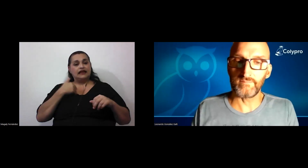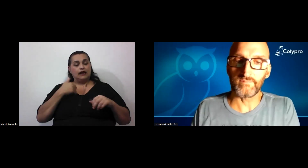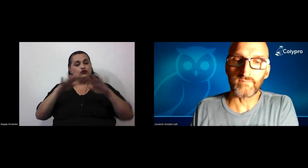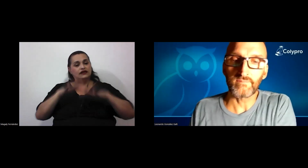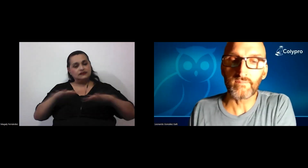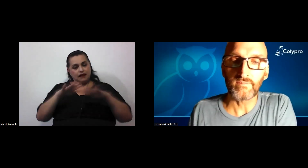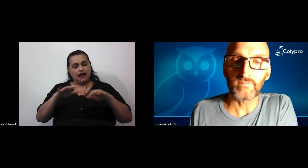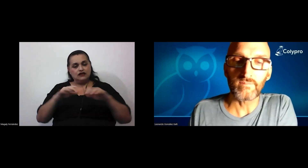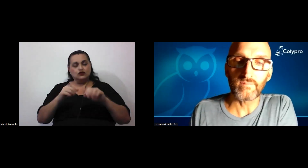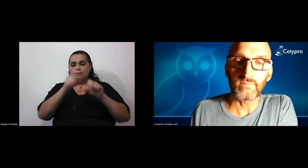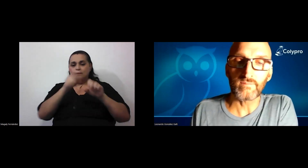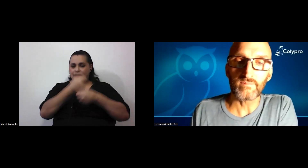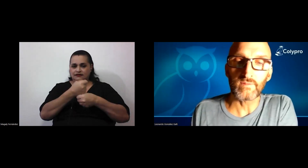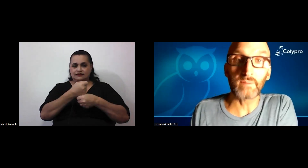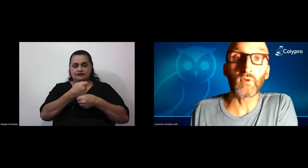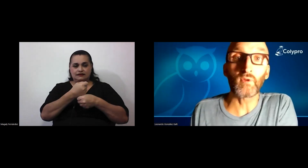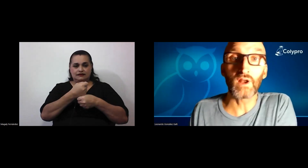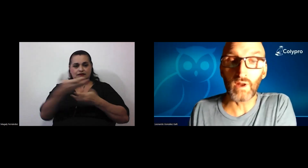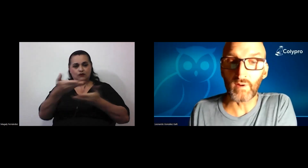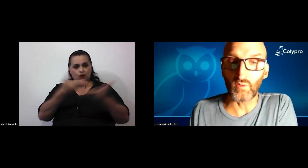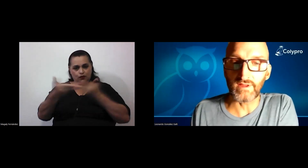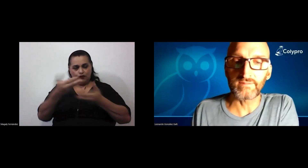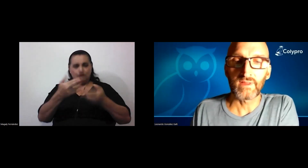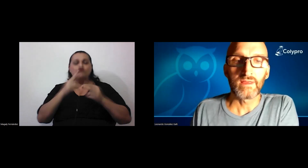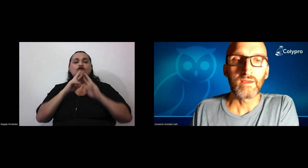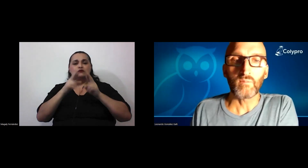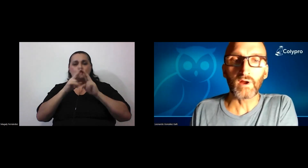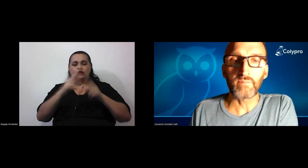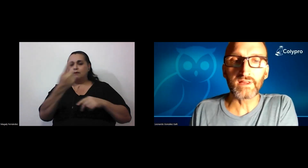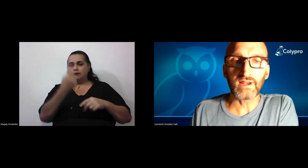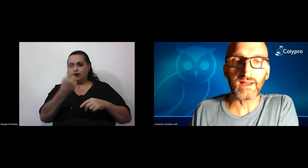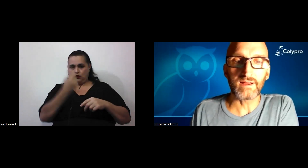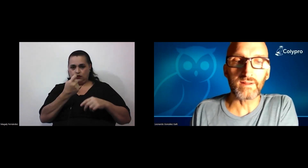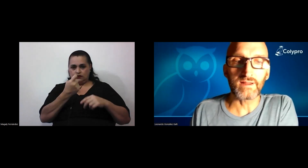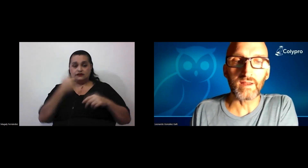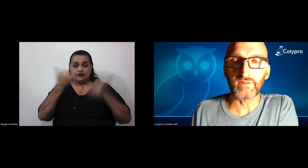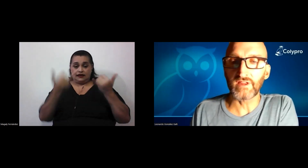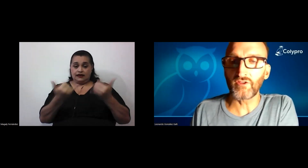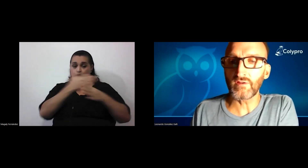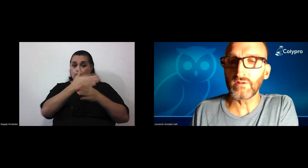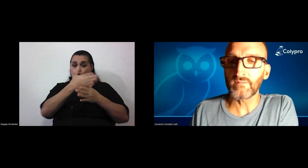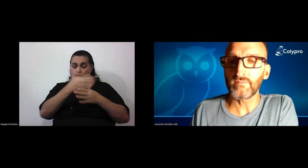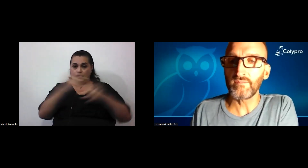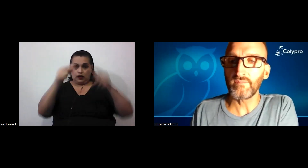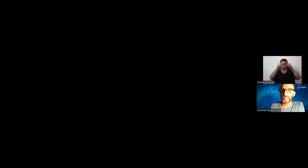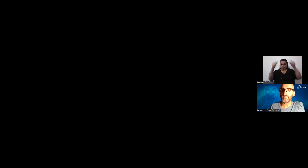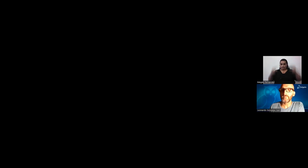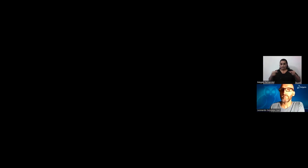responder algunas preguntas. Voy a compartir la presentación.